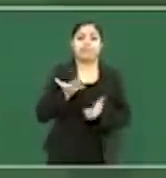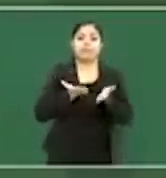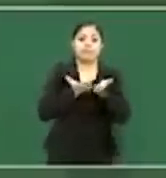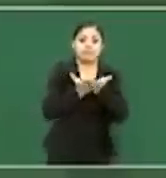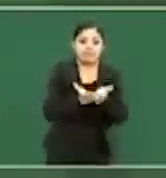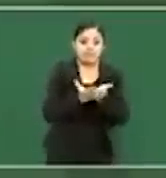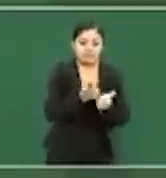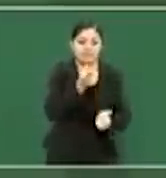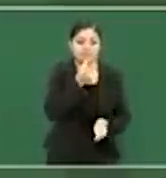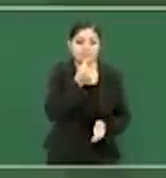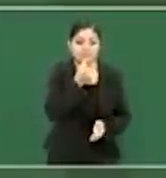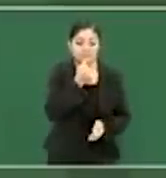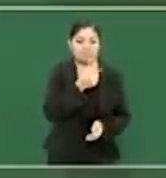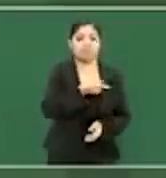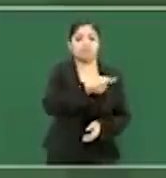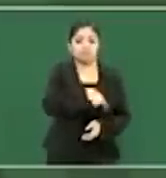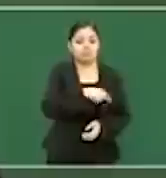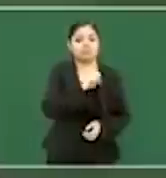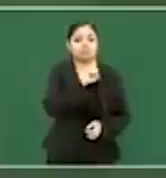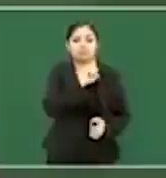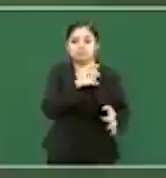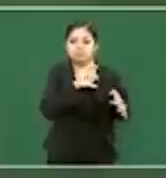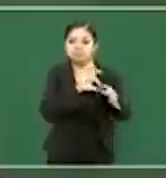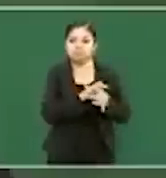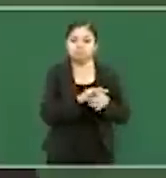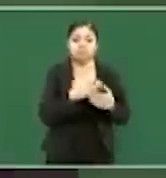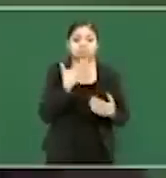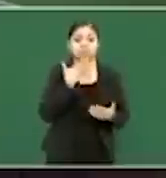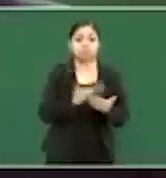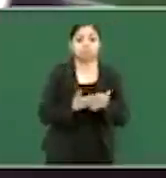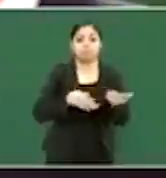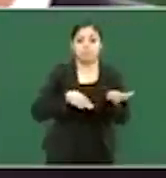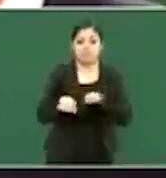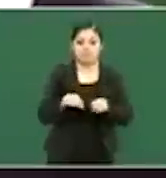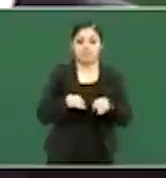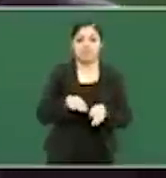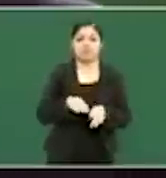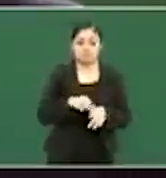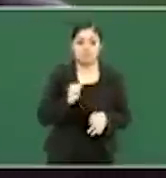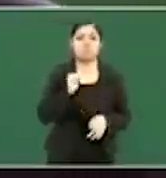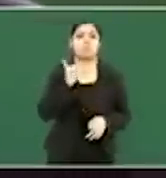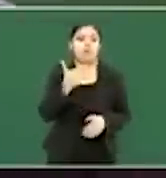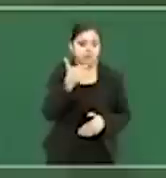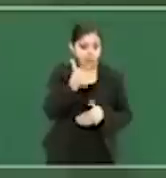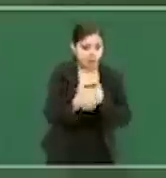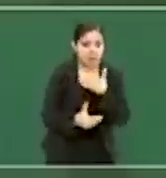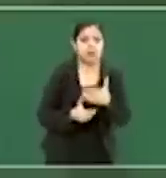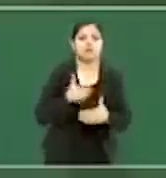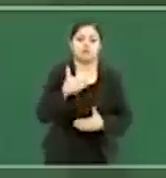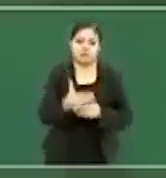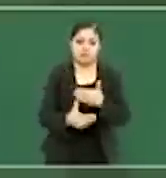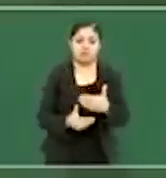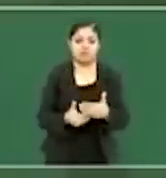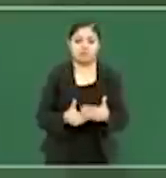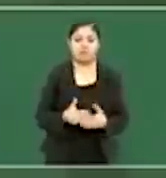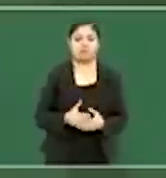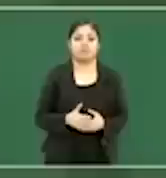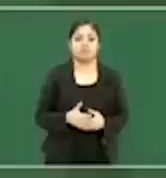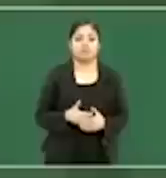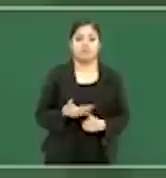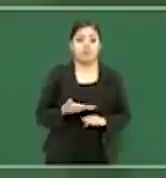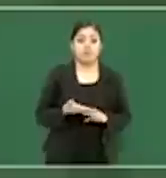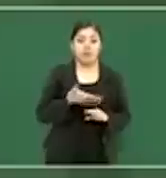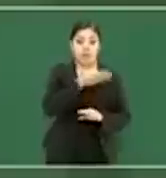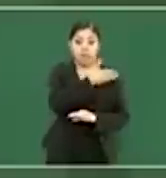a la altura de las circunstancias. Entonces, sí, hemos avanzado, ya no son